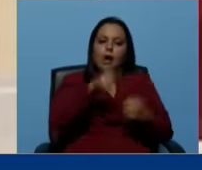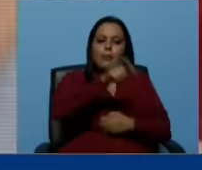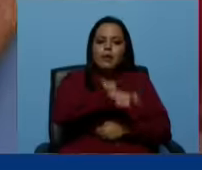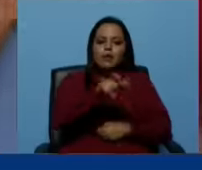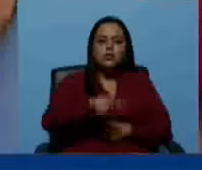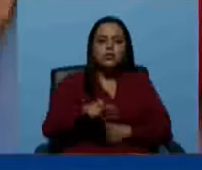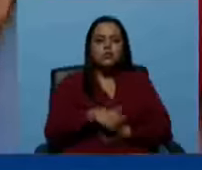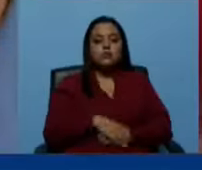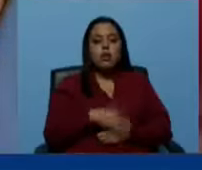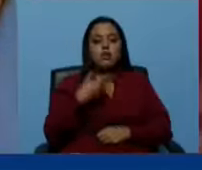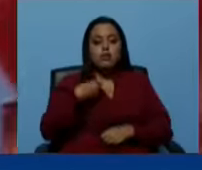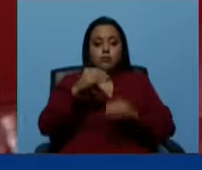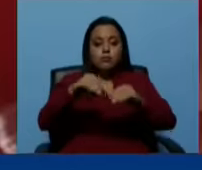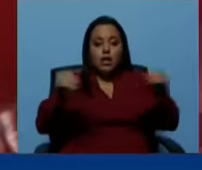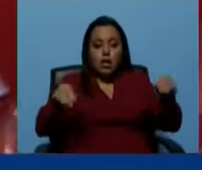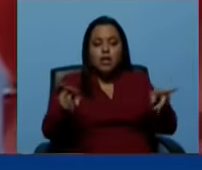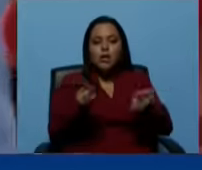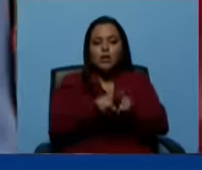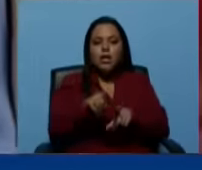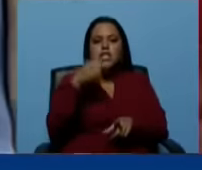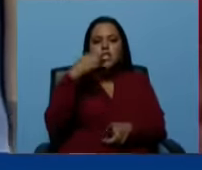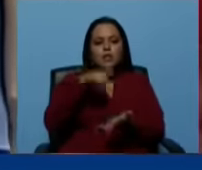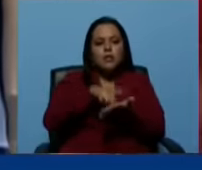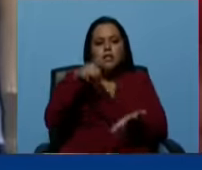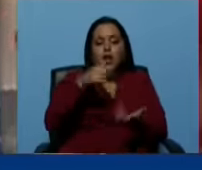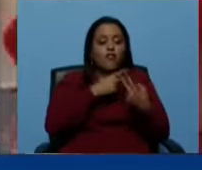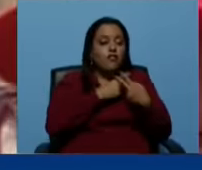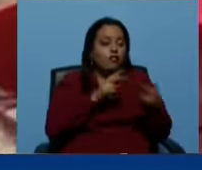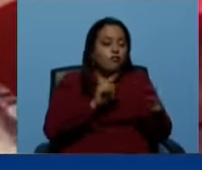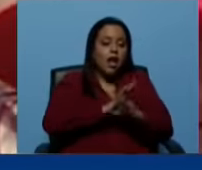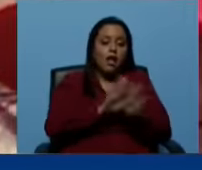Por eso el llamado de WhatsApp, voluntario.